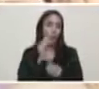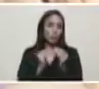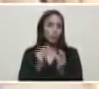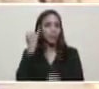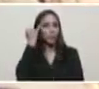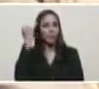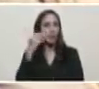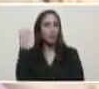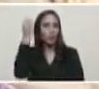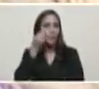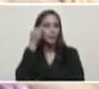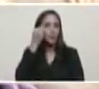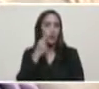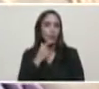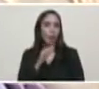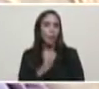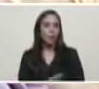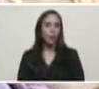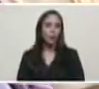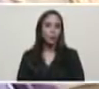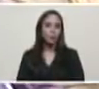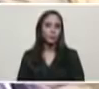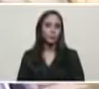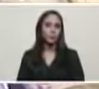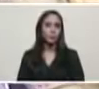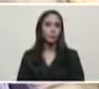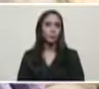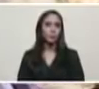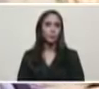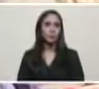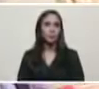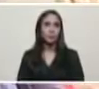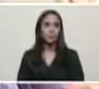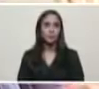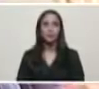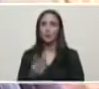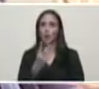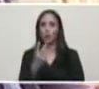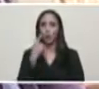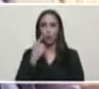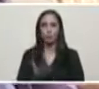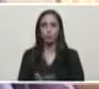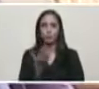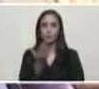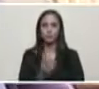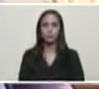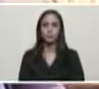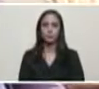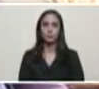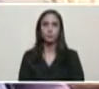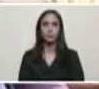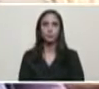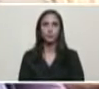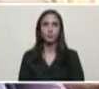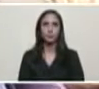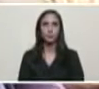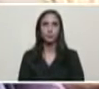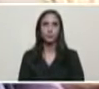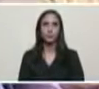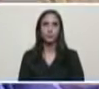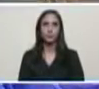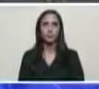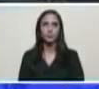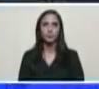de Gilberto que tiene que ir María Ángela Perdón Marí Ángela Bueno es lo